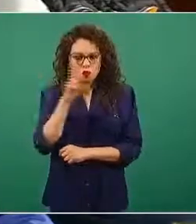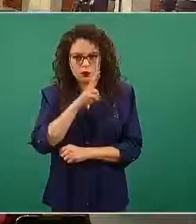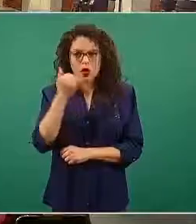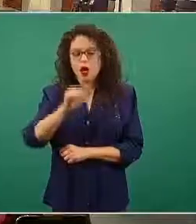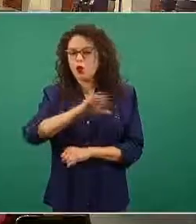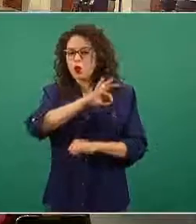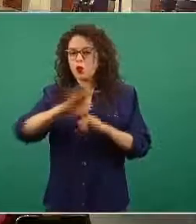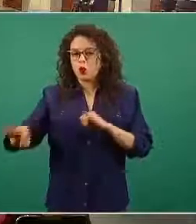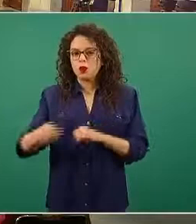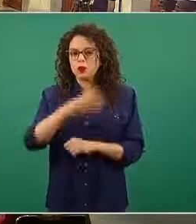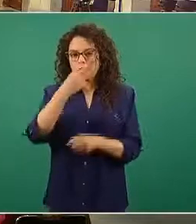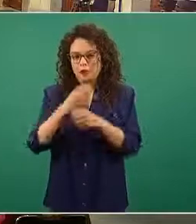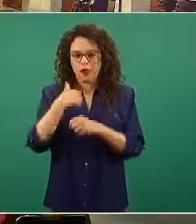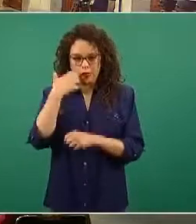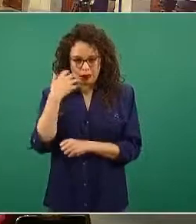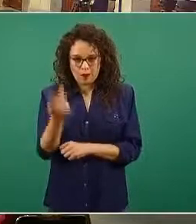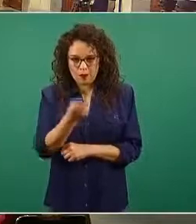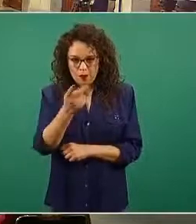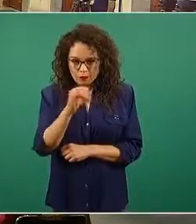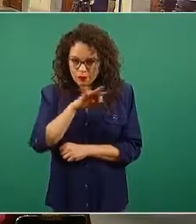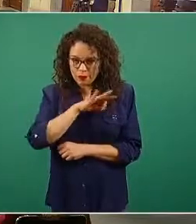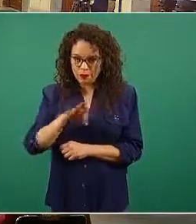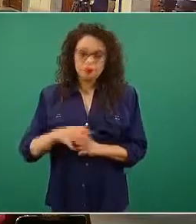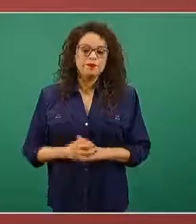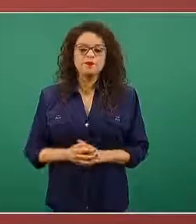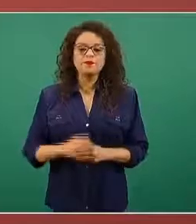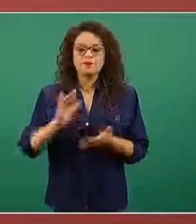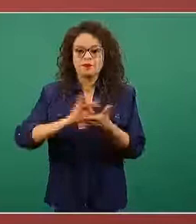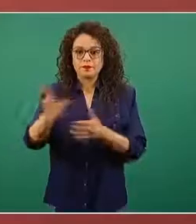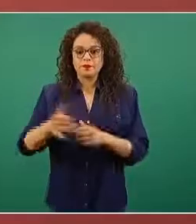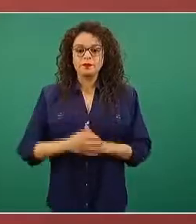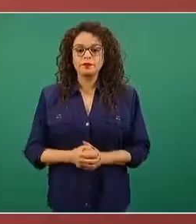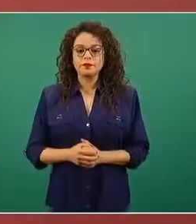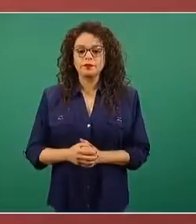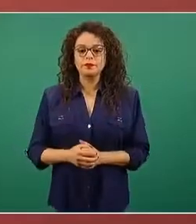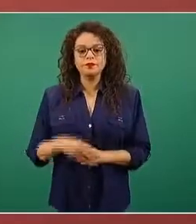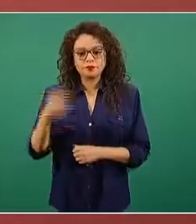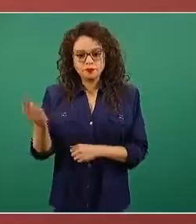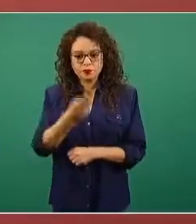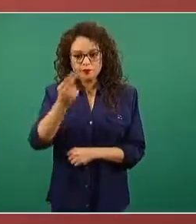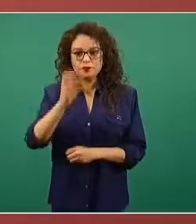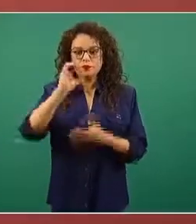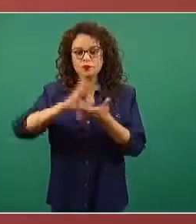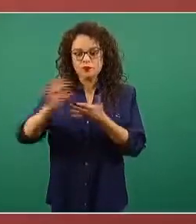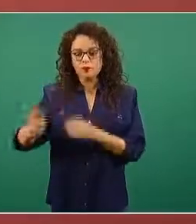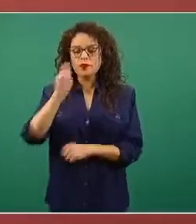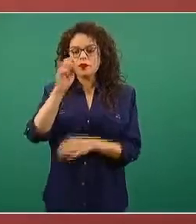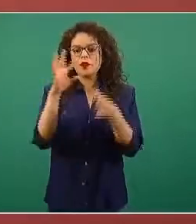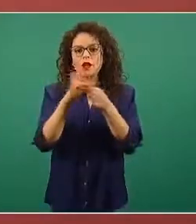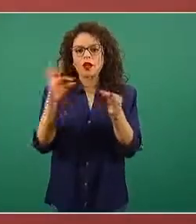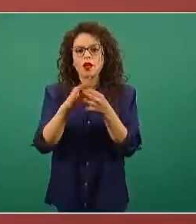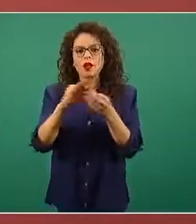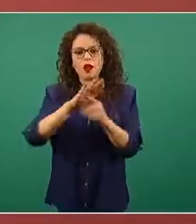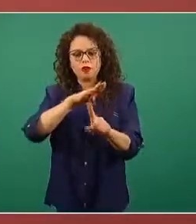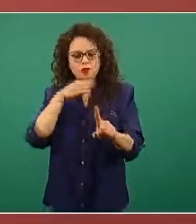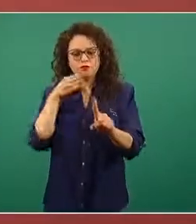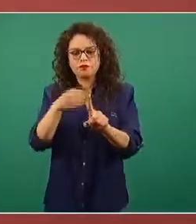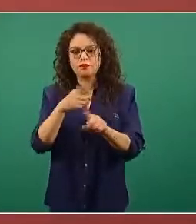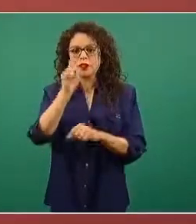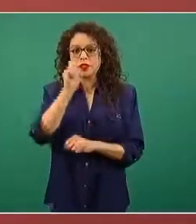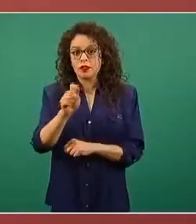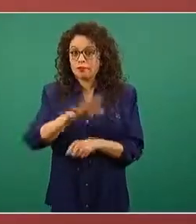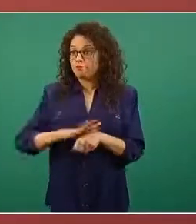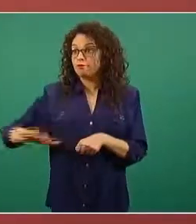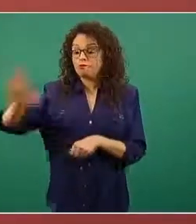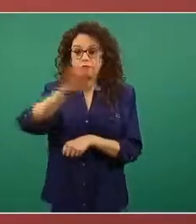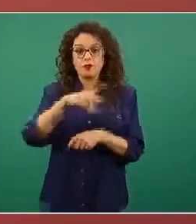Gracias. Absolutamente, Héctor. También nuevamente gracias por poner énfasis en los elementos que son de interés